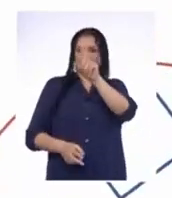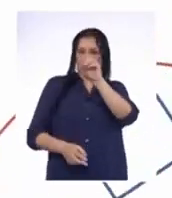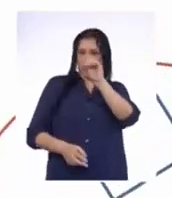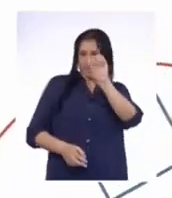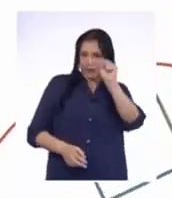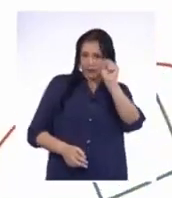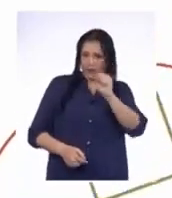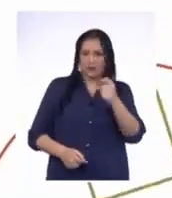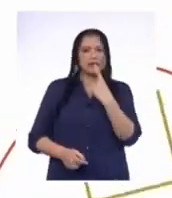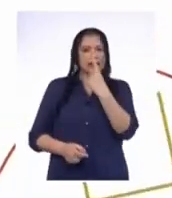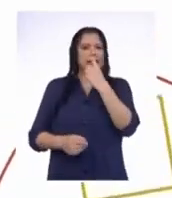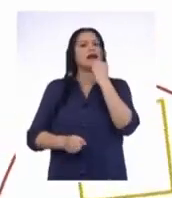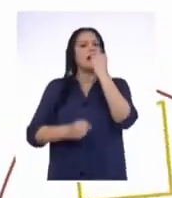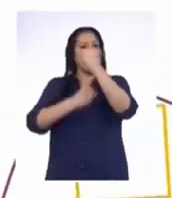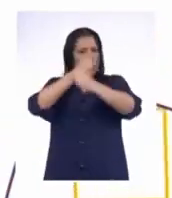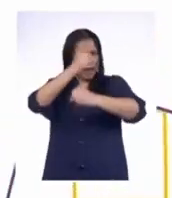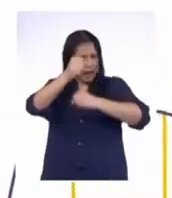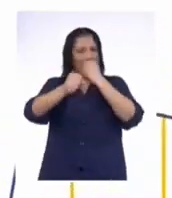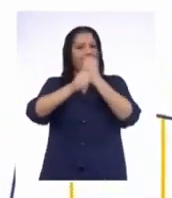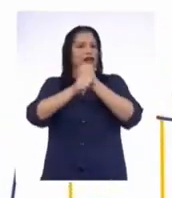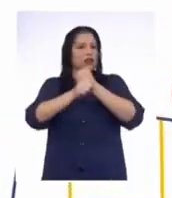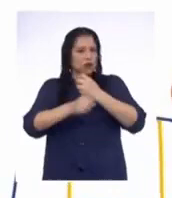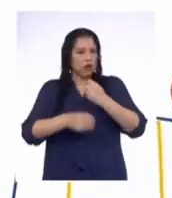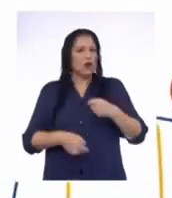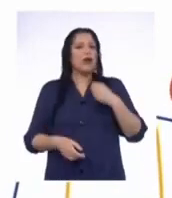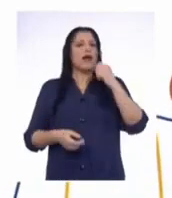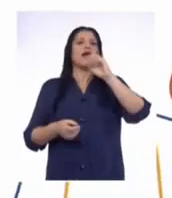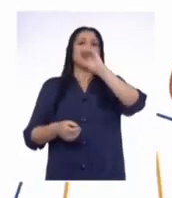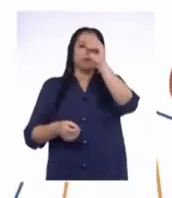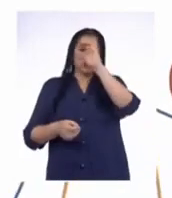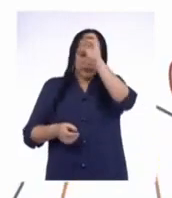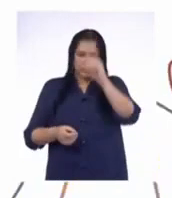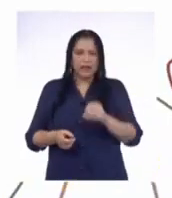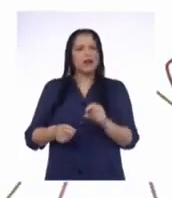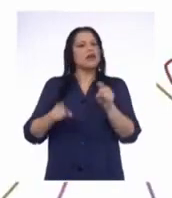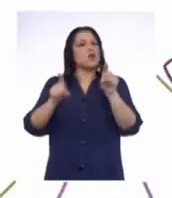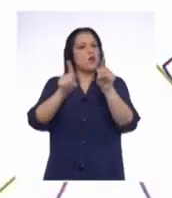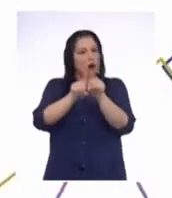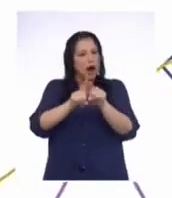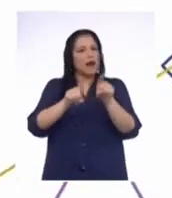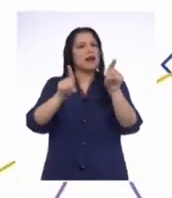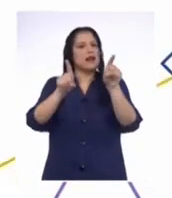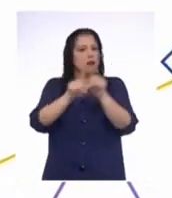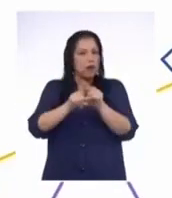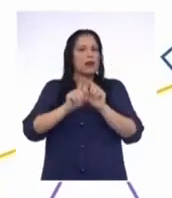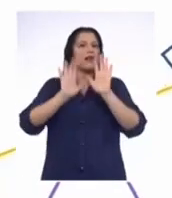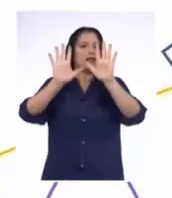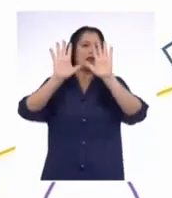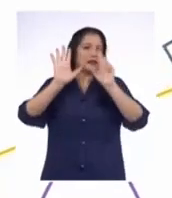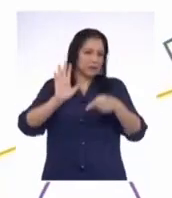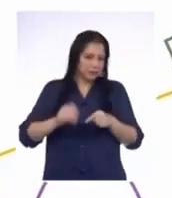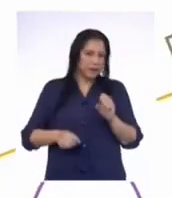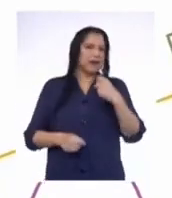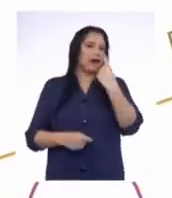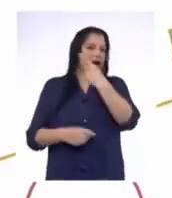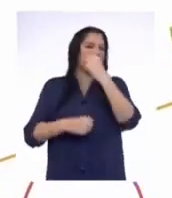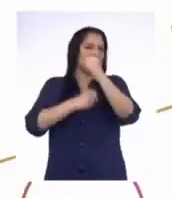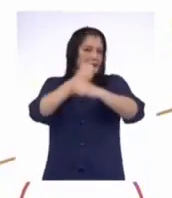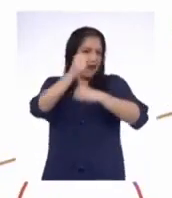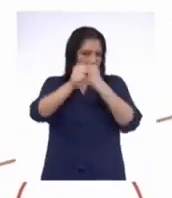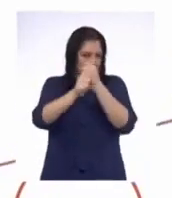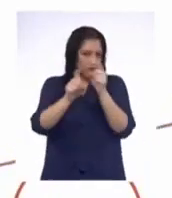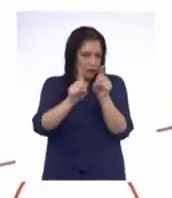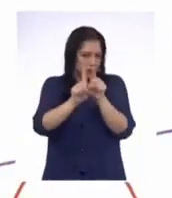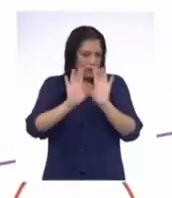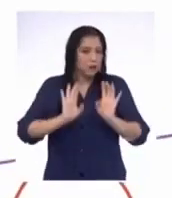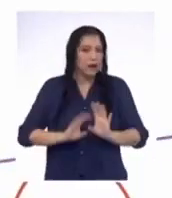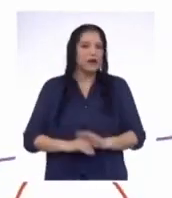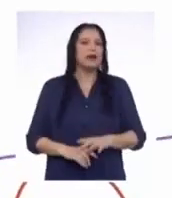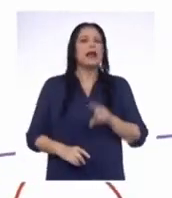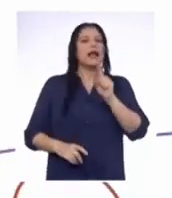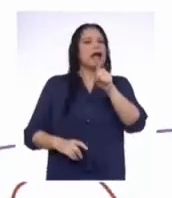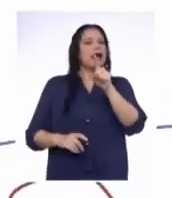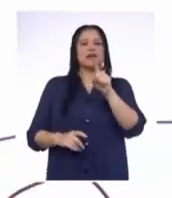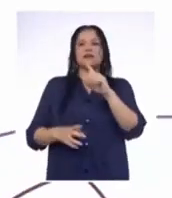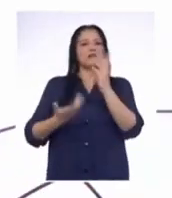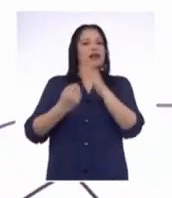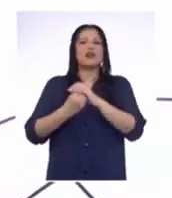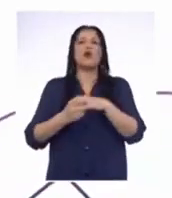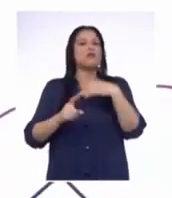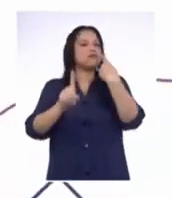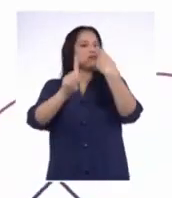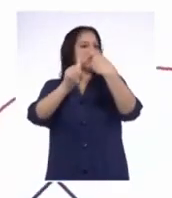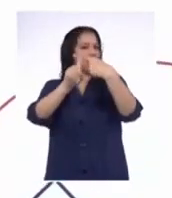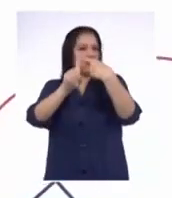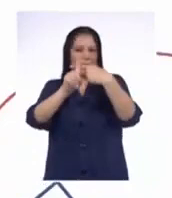y cada año el interés generado es el mismo, 10.000 soles. es decir, este no se